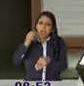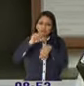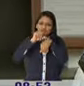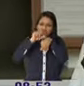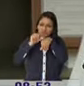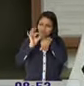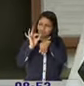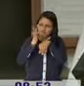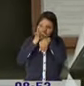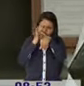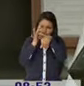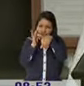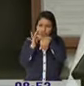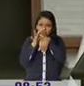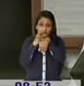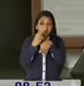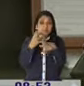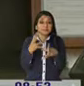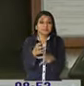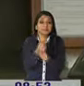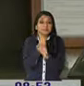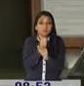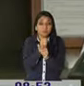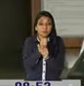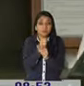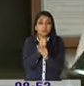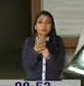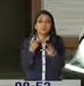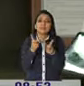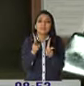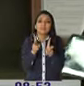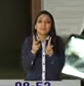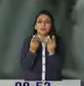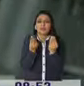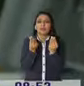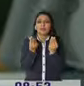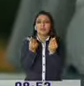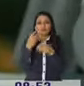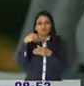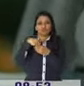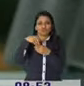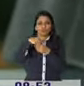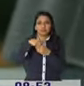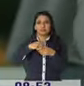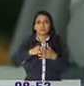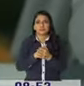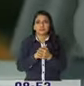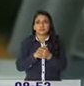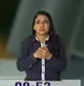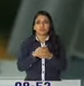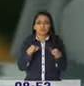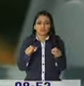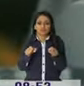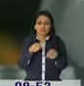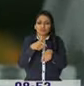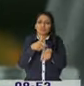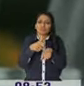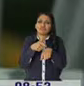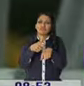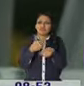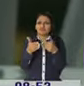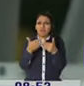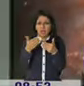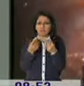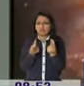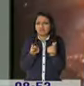cirugía, más segura, y también ahorrar y abaratar costos. Las operaciones son mínimamente invasivas, lo que permite